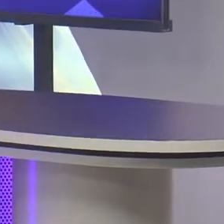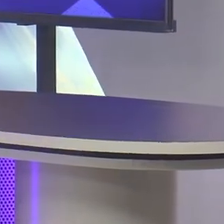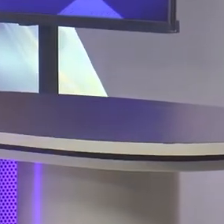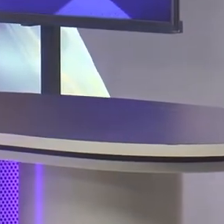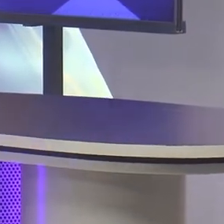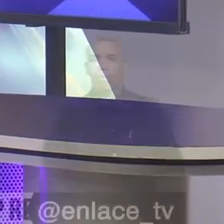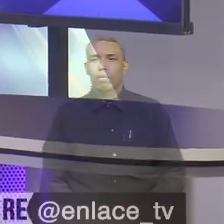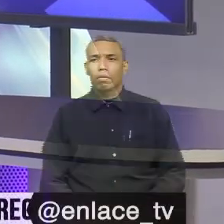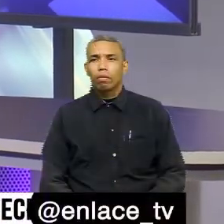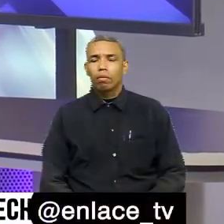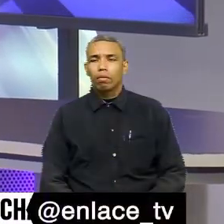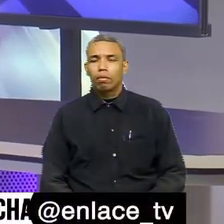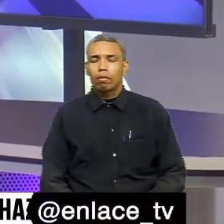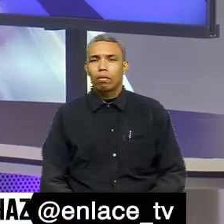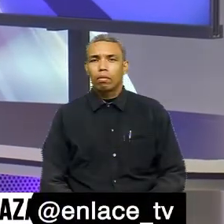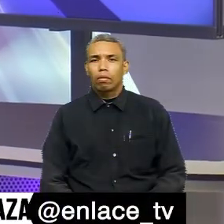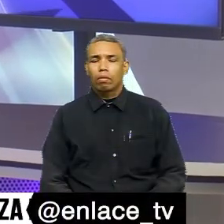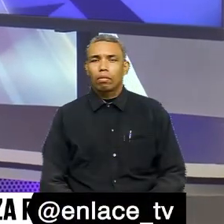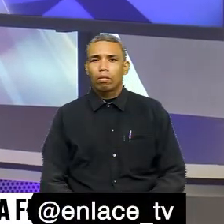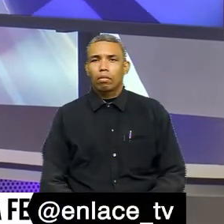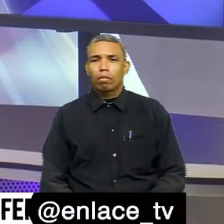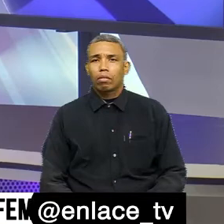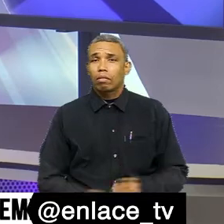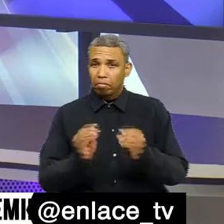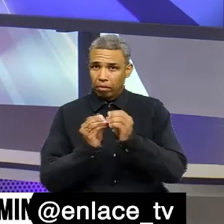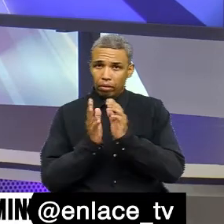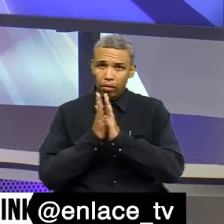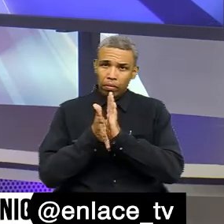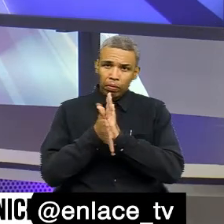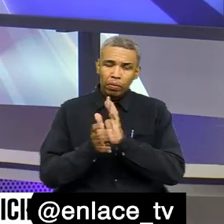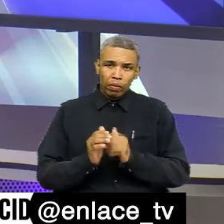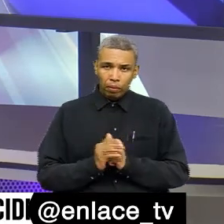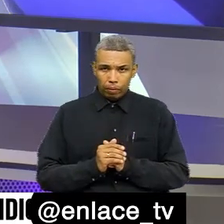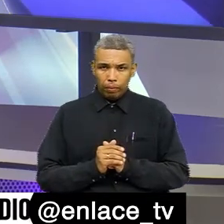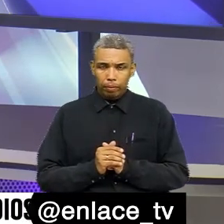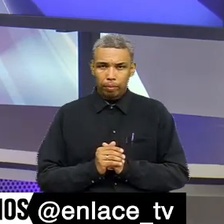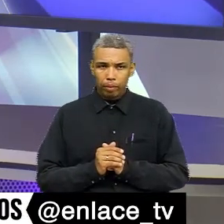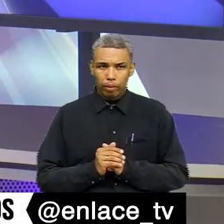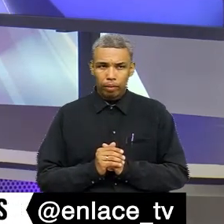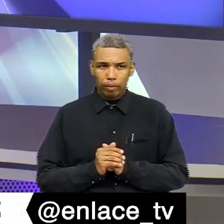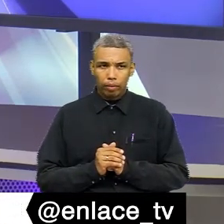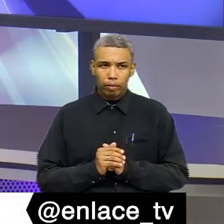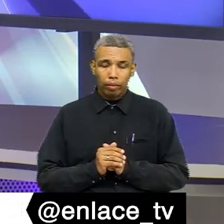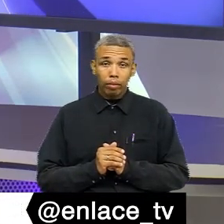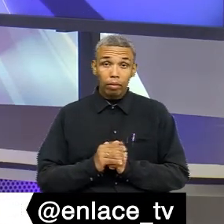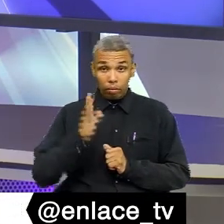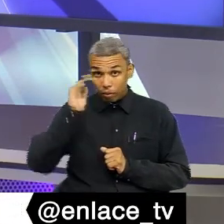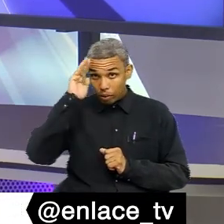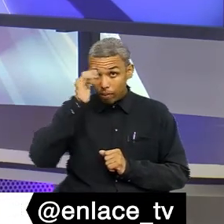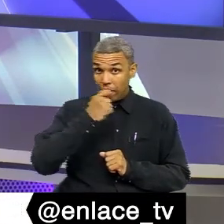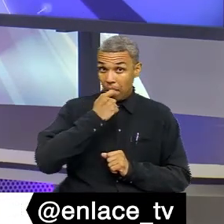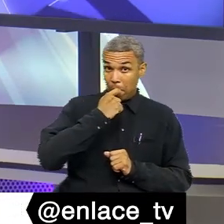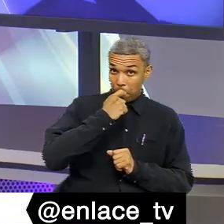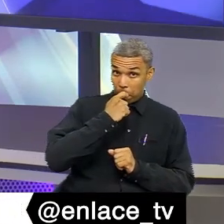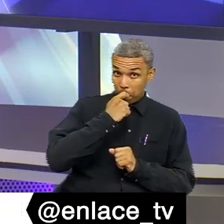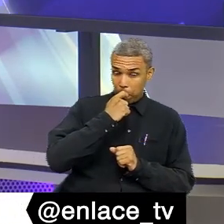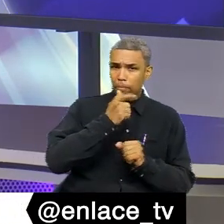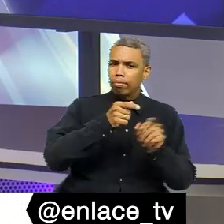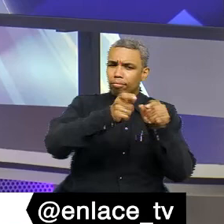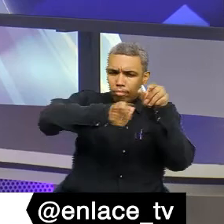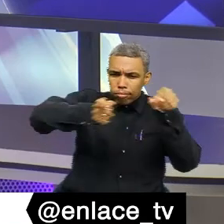Continuamos con más información en Enlace Noticias y 20 agentes de tránsito fueron oficialmente certificados en el manejo de alcosensores por parte